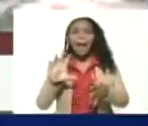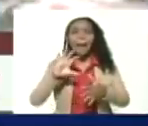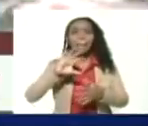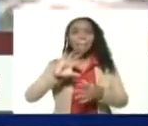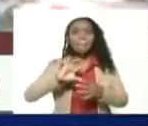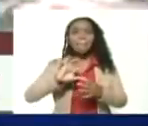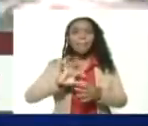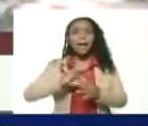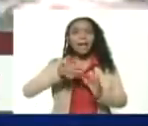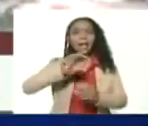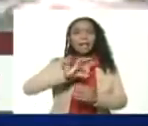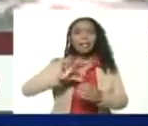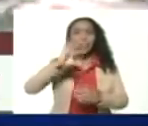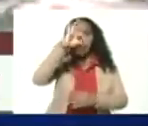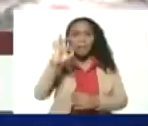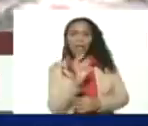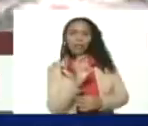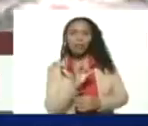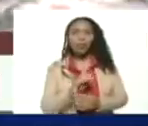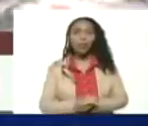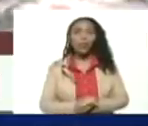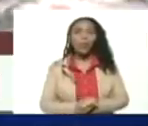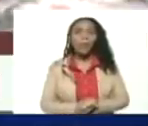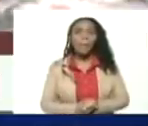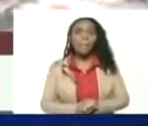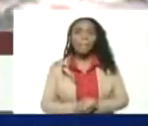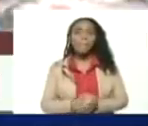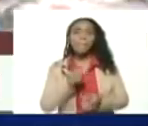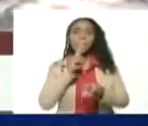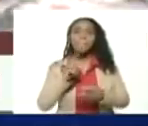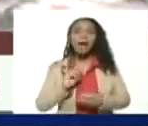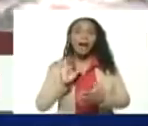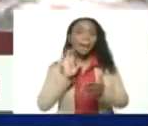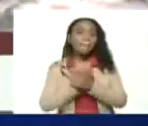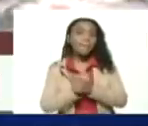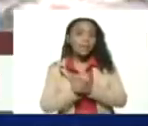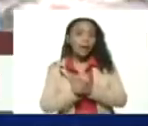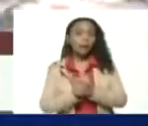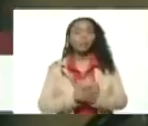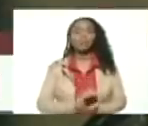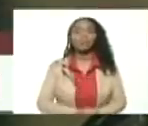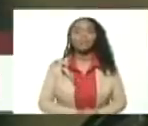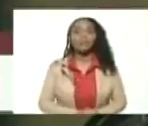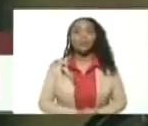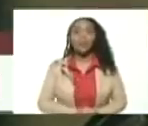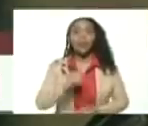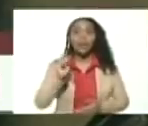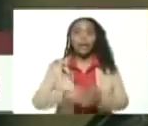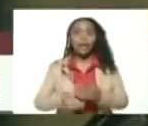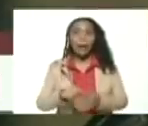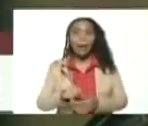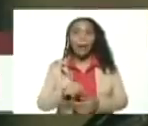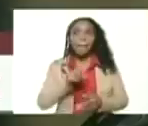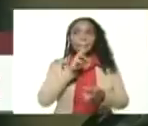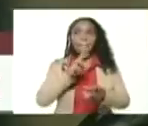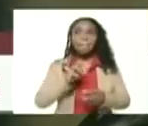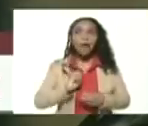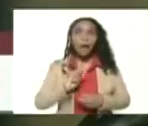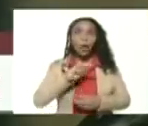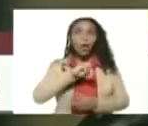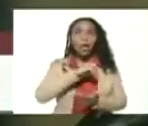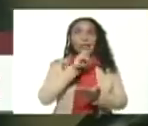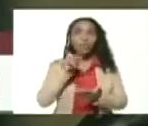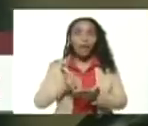verde. Banca Amiga tiene una tarjeta de débito internacional. Banco Nacional de Crédito tiene